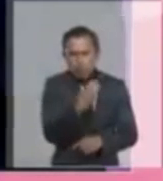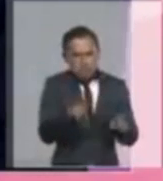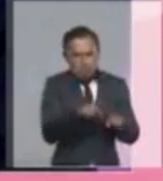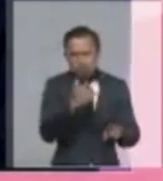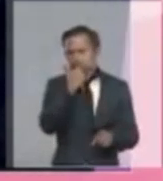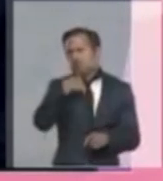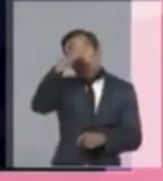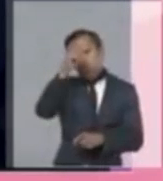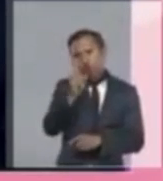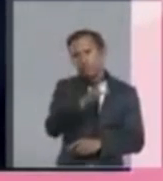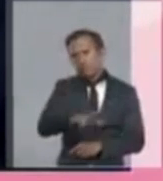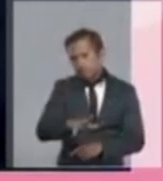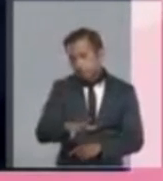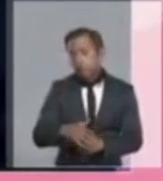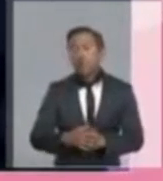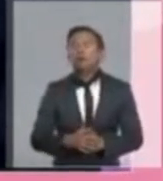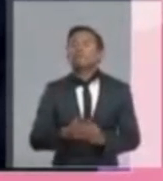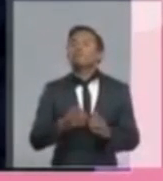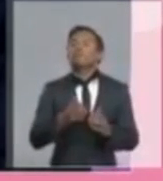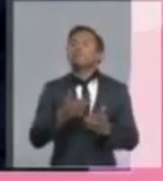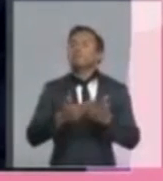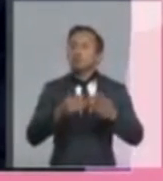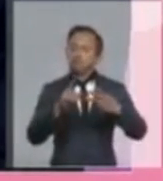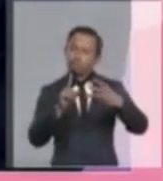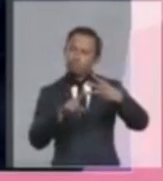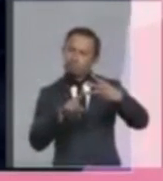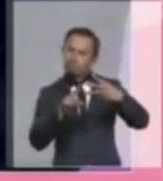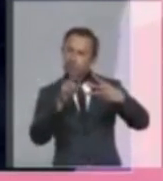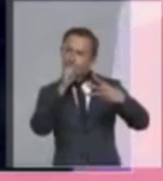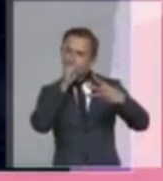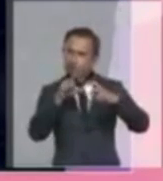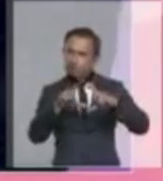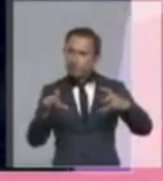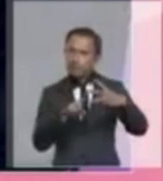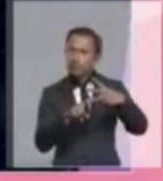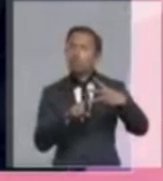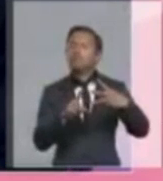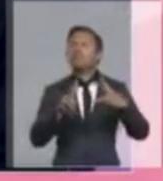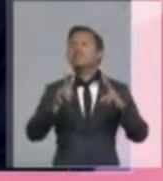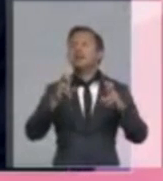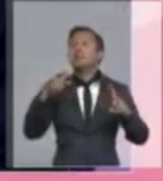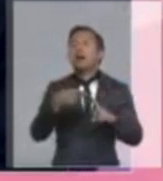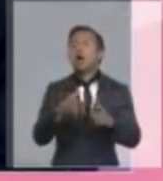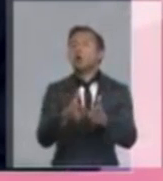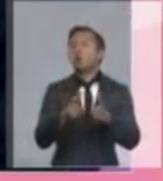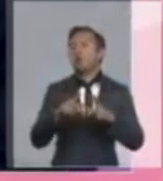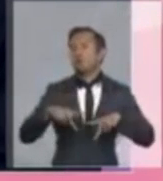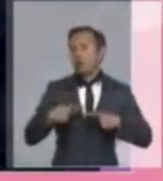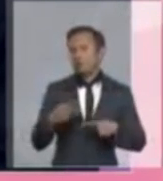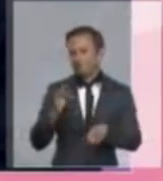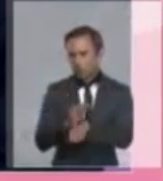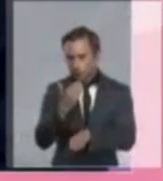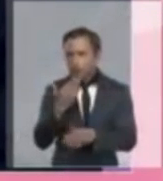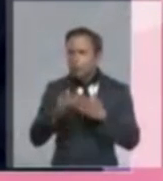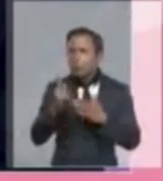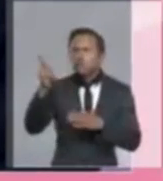que forma parte también de este bloque, hay una polémica que se desató a nivel de Nuevo León, pero